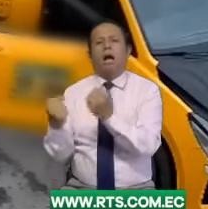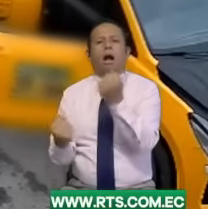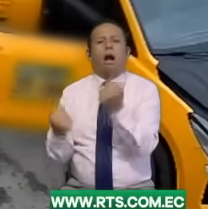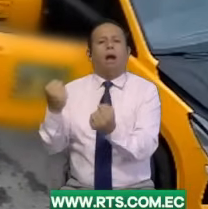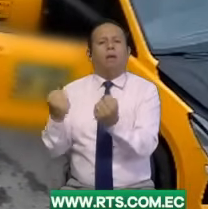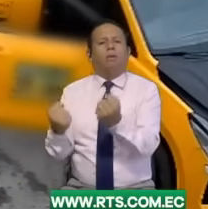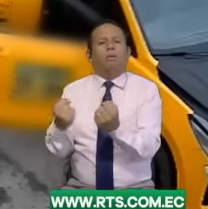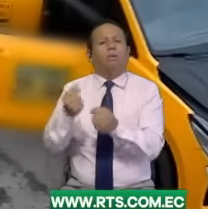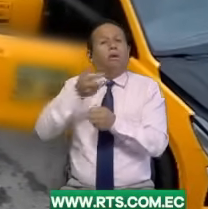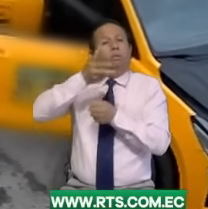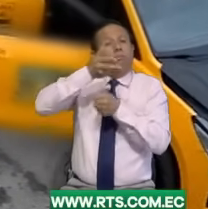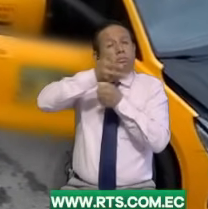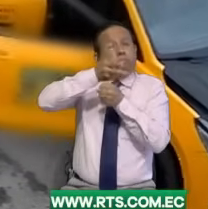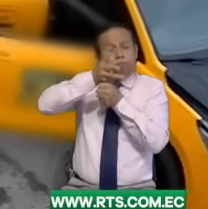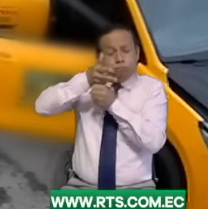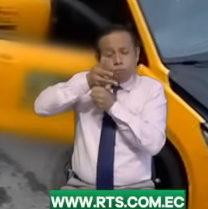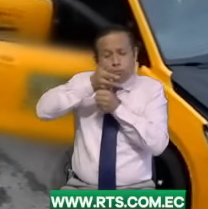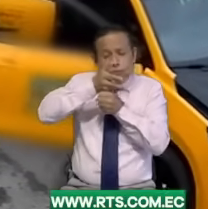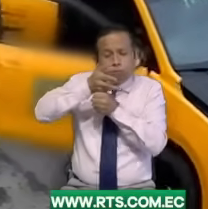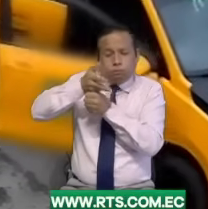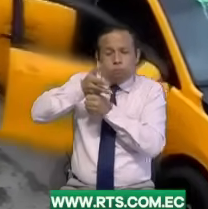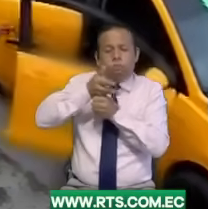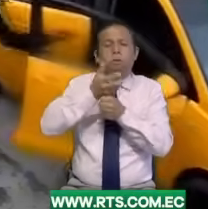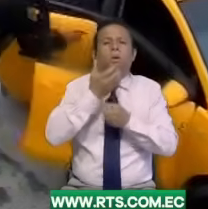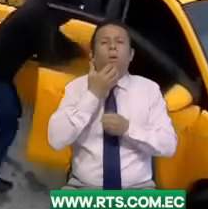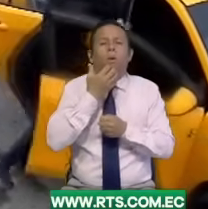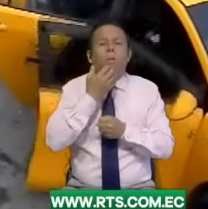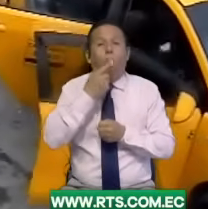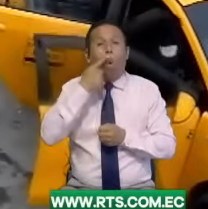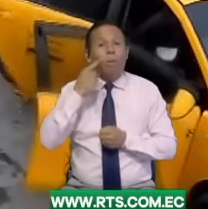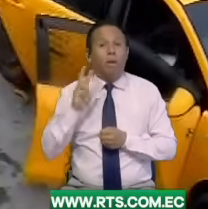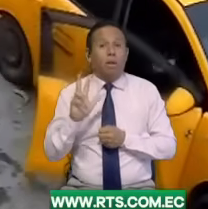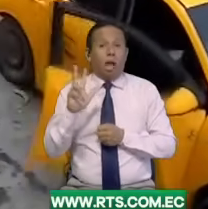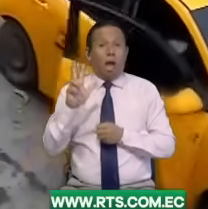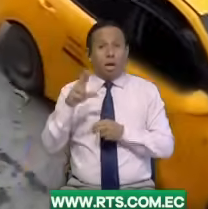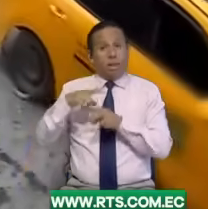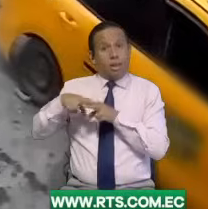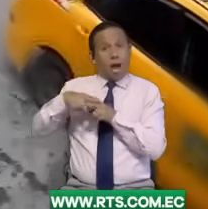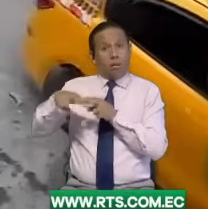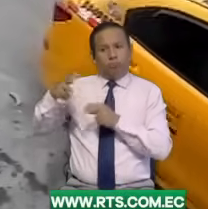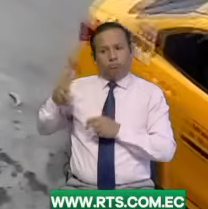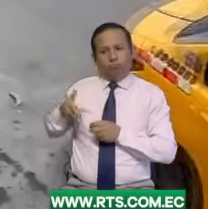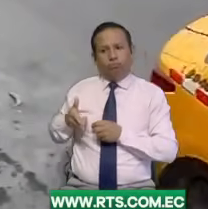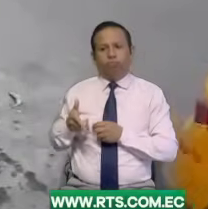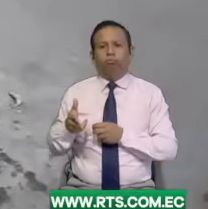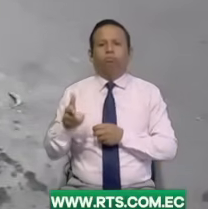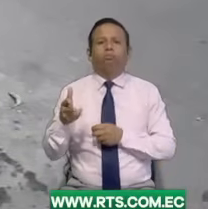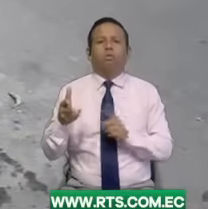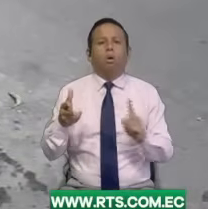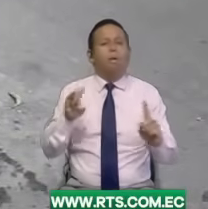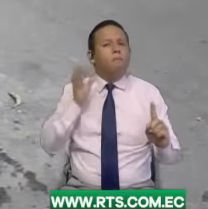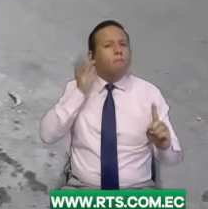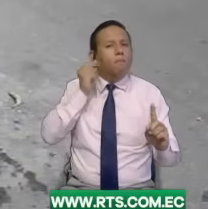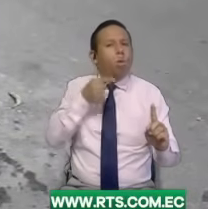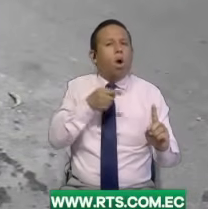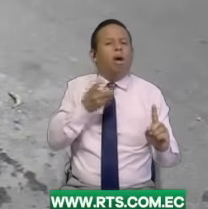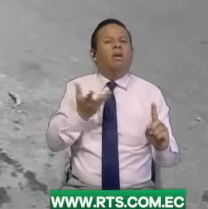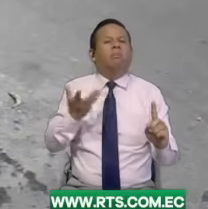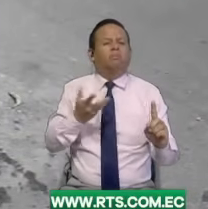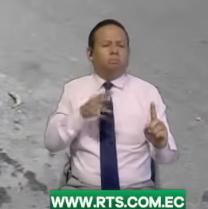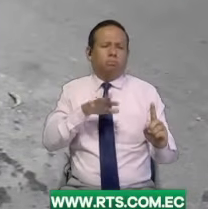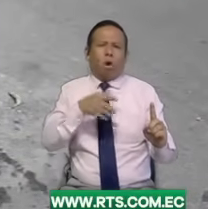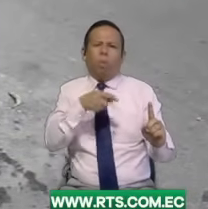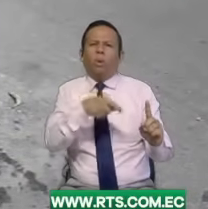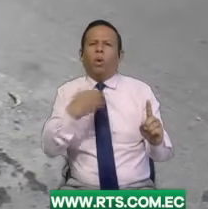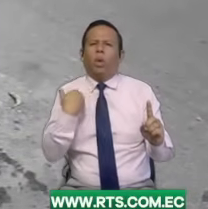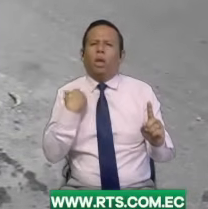Una cámara de vigilancia capta el momento en el que tres sujetos se bajan de un taxi y se llevan secuestrada a una mujer de